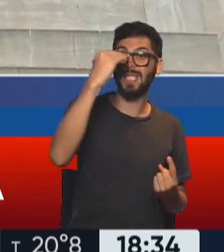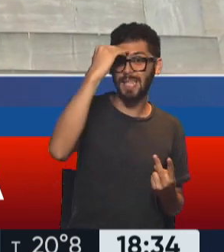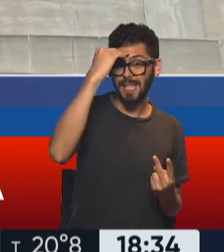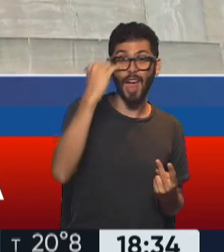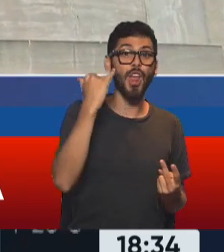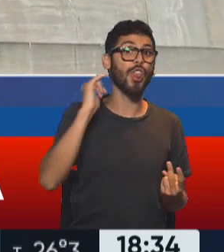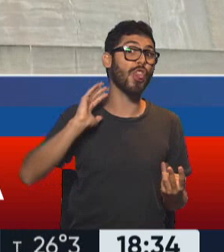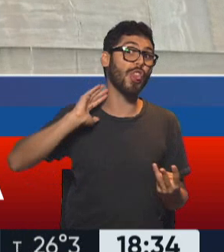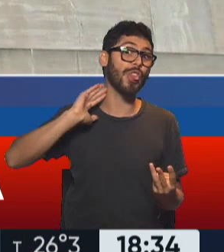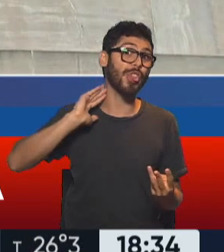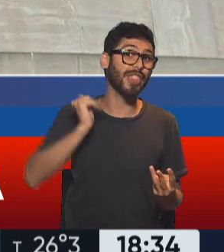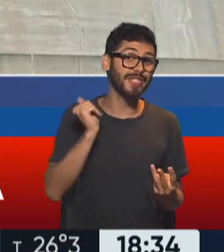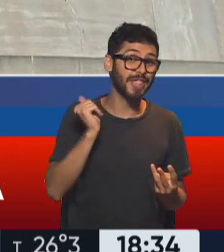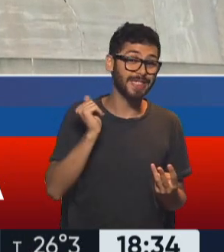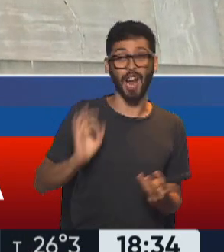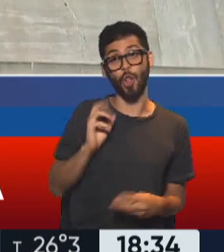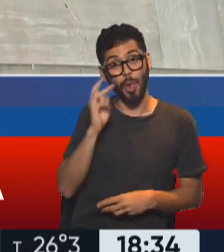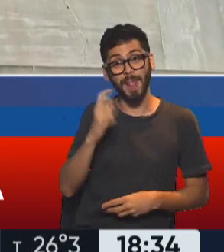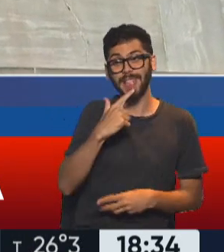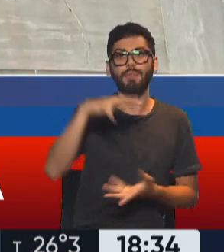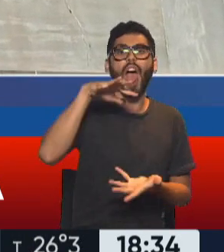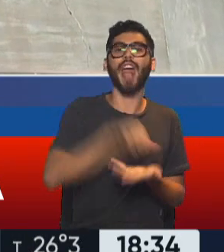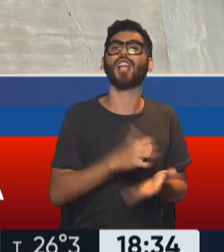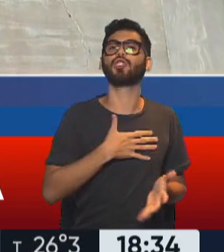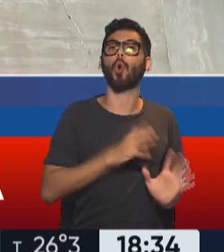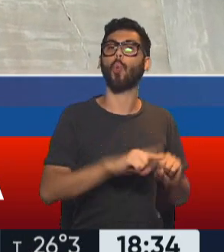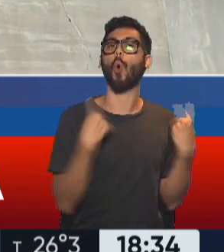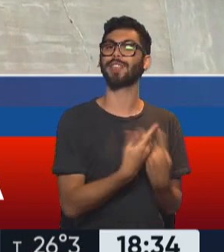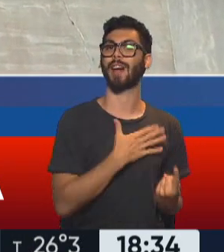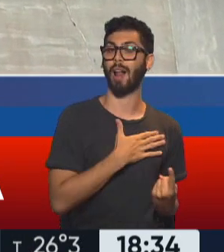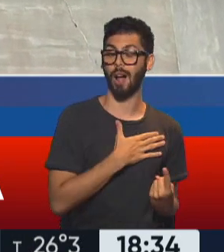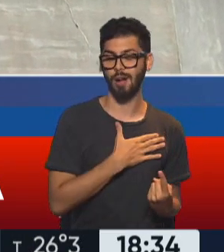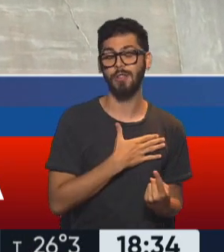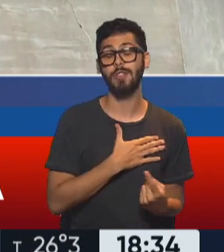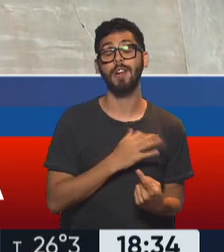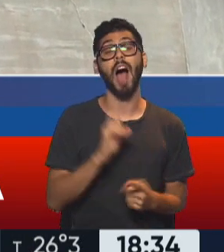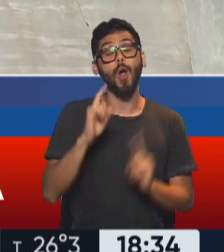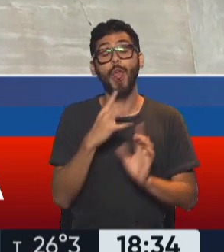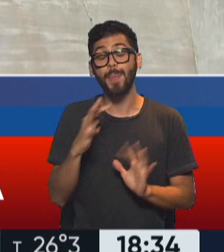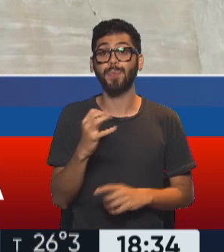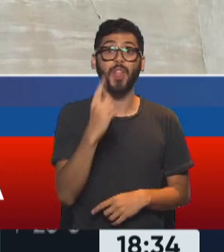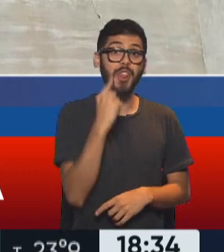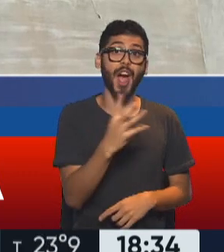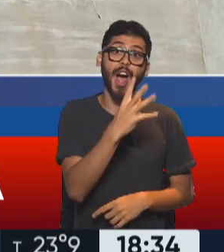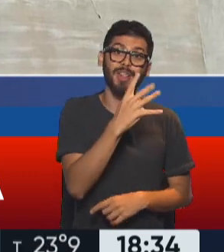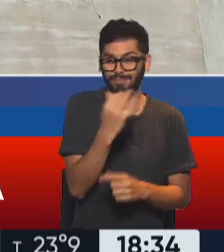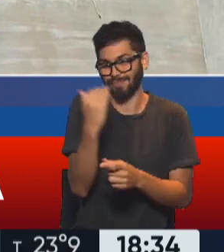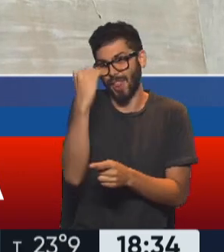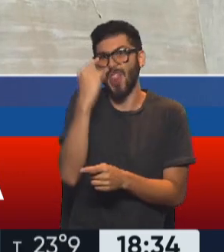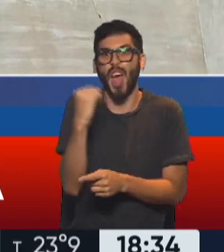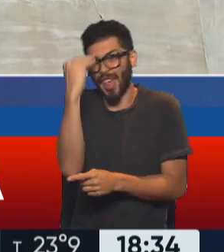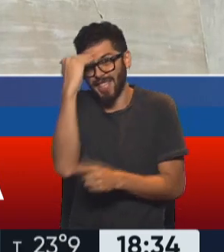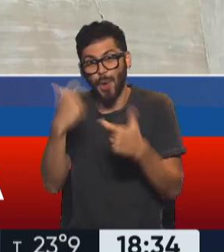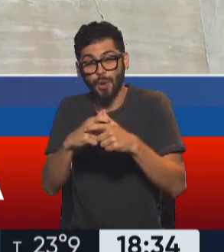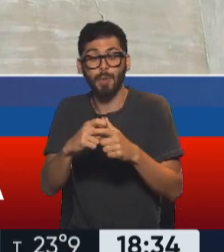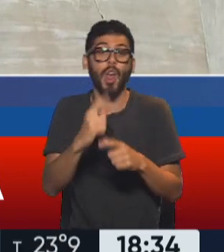16 del 2017. Algunos manifiestan que el día 14, un día antes de la reunión, se